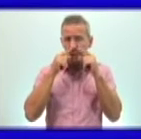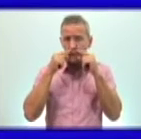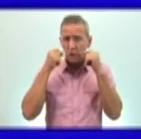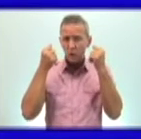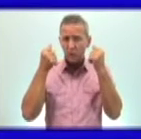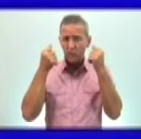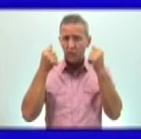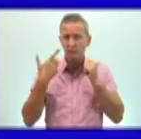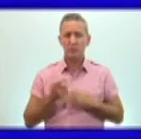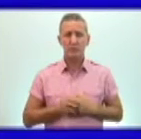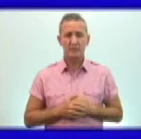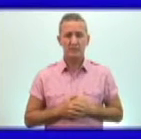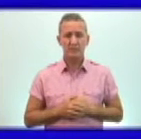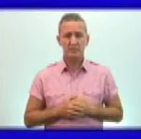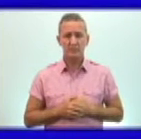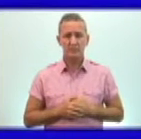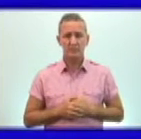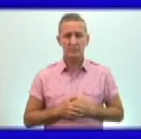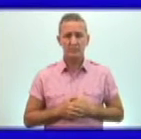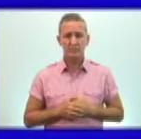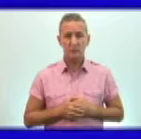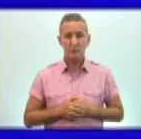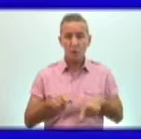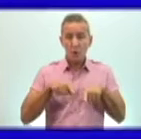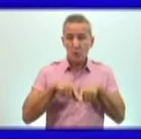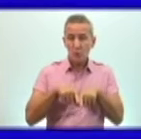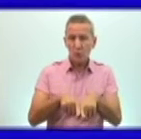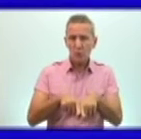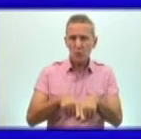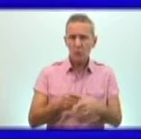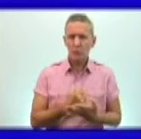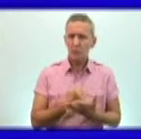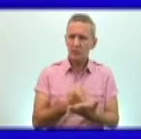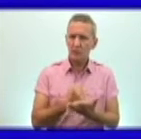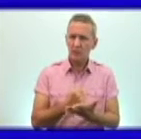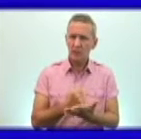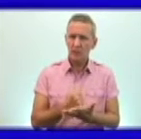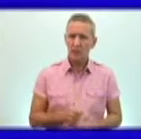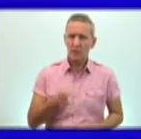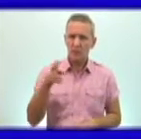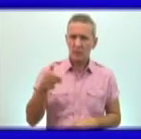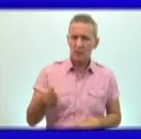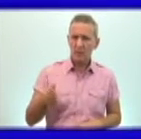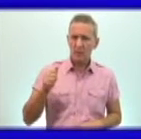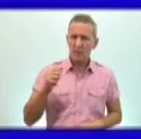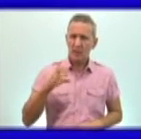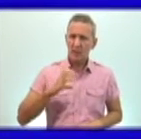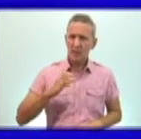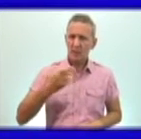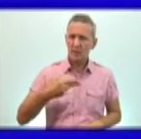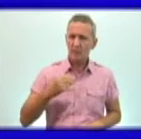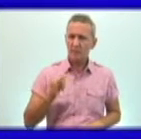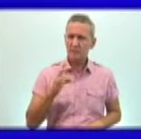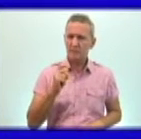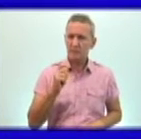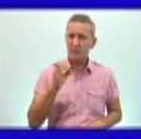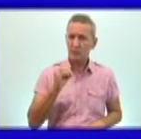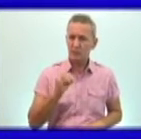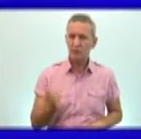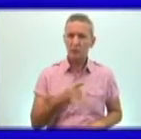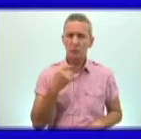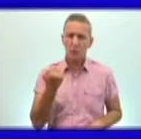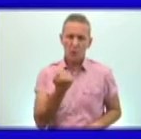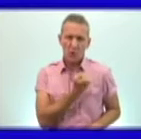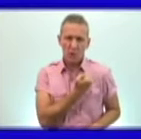Maceo y Grajales, junto a su ayudante Panchito Gómez Toro, que fuera asesinado en sentido